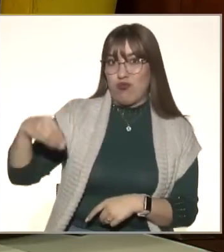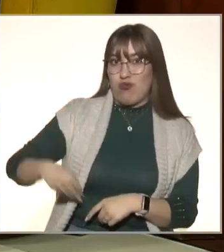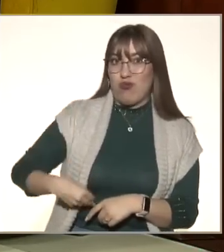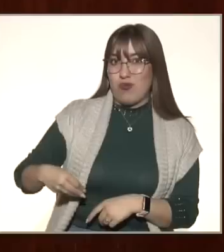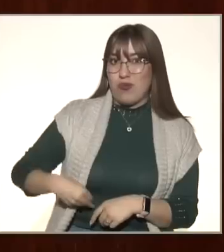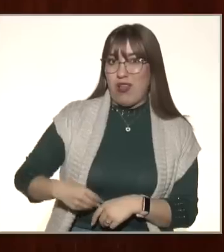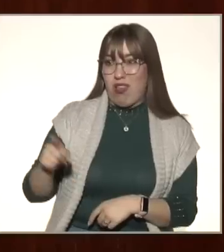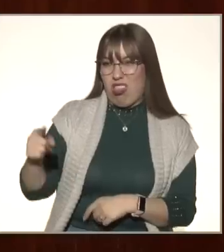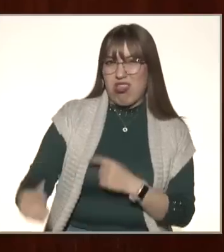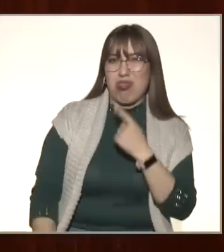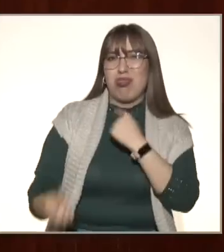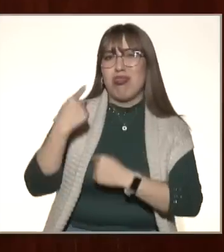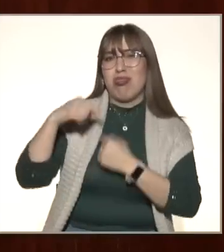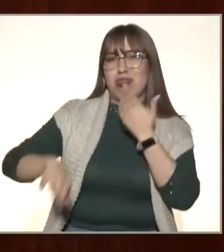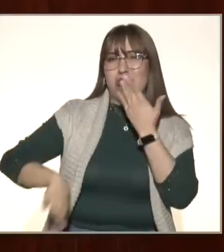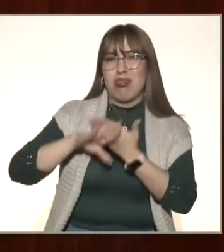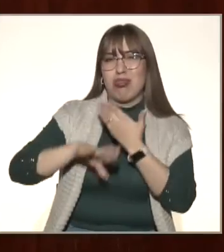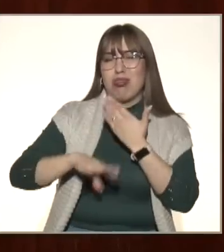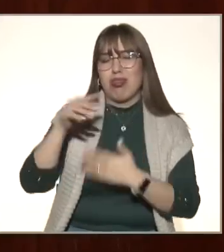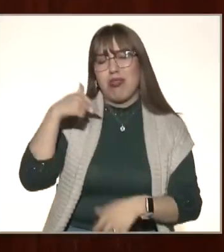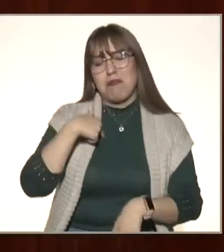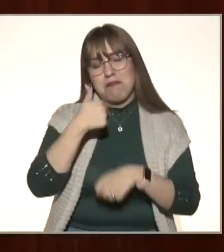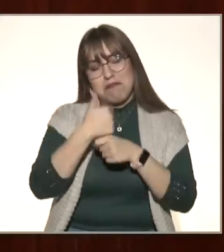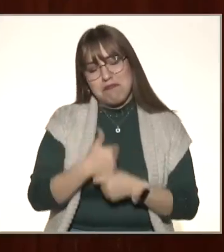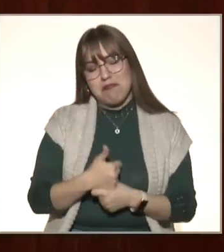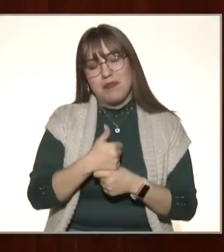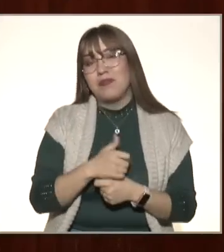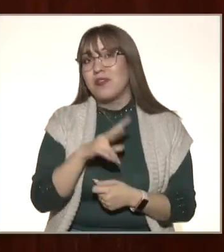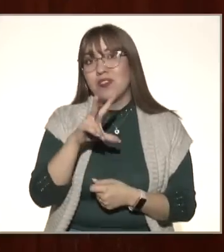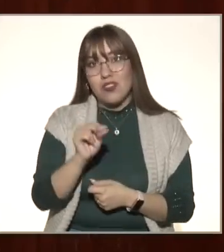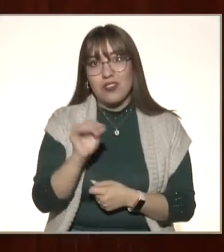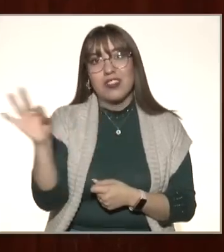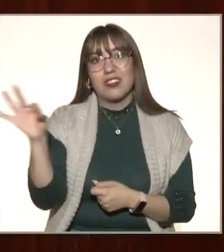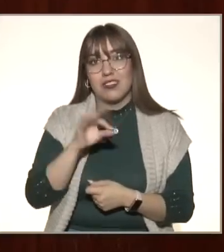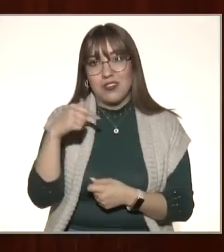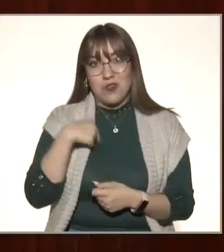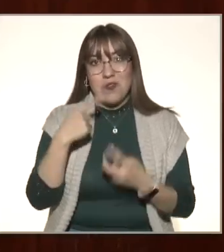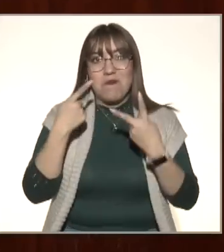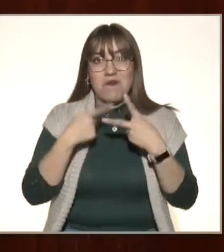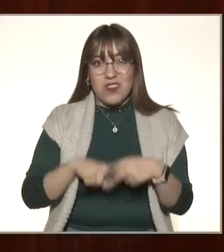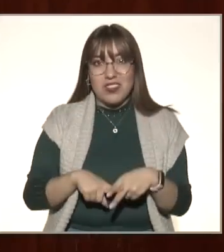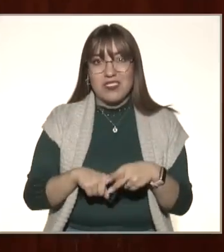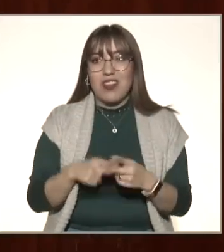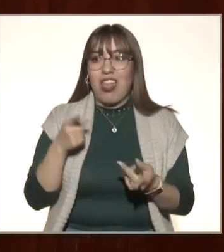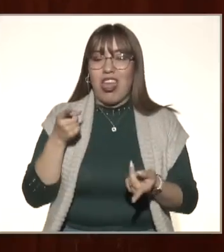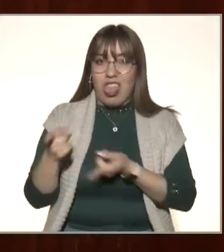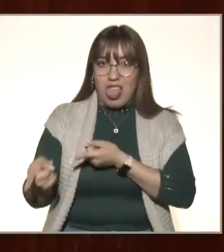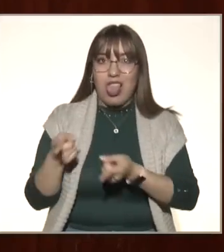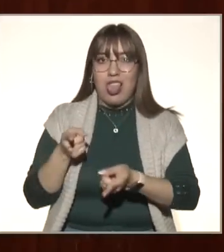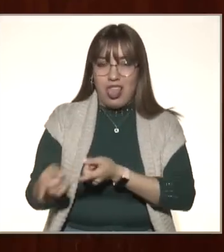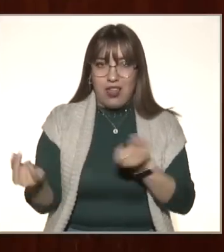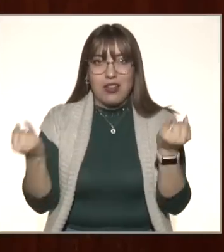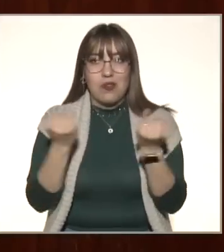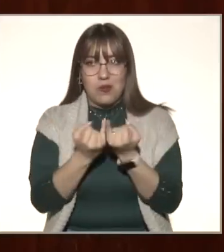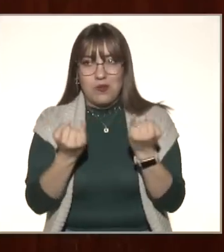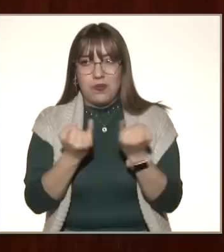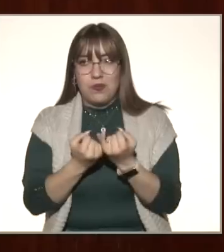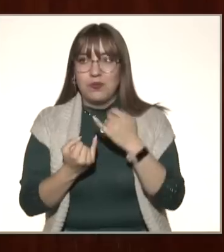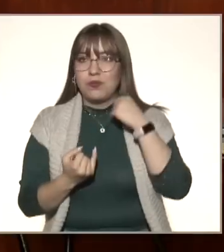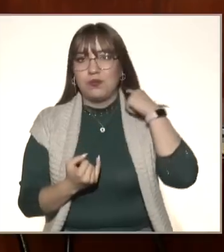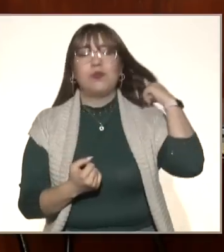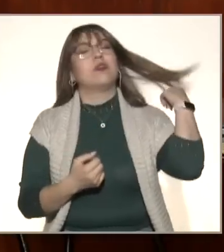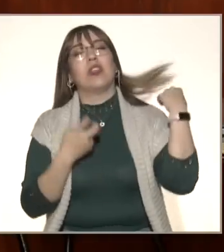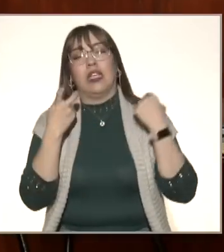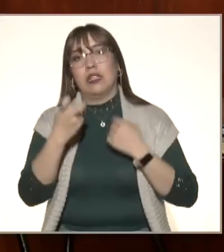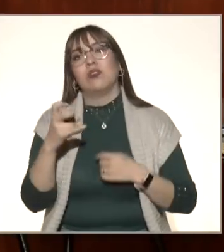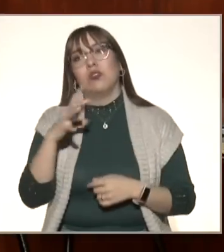es el estímulo, ¿no? Y entonces yo soy quien detona. Y entonces esa detonación va conectada a cosas importantes en